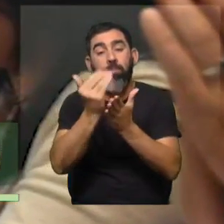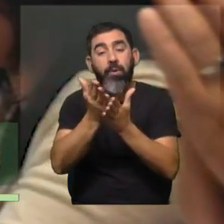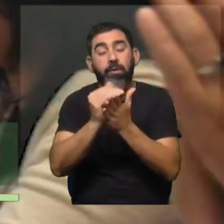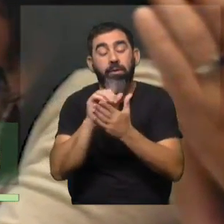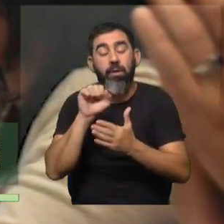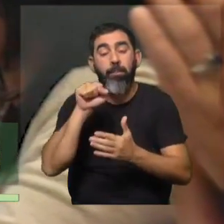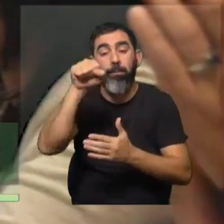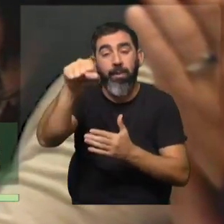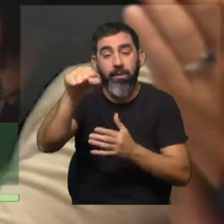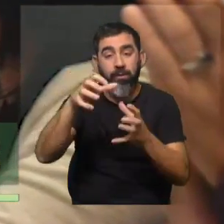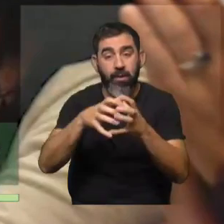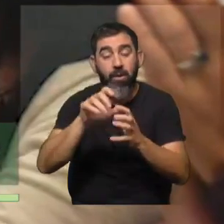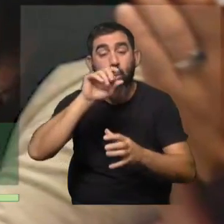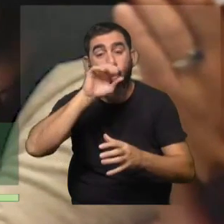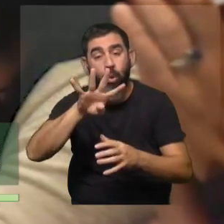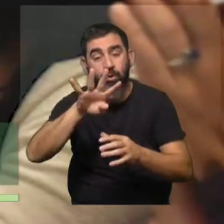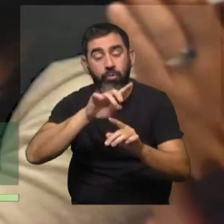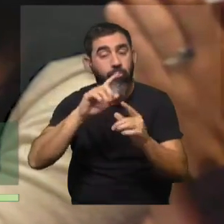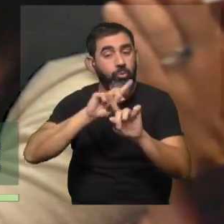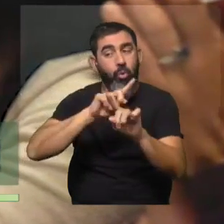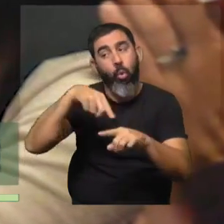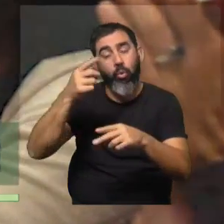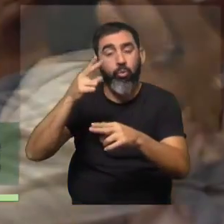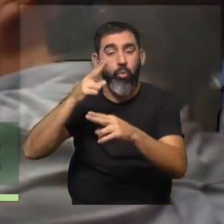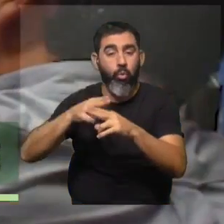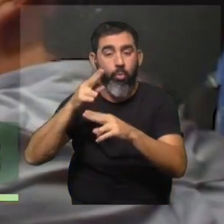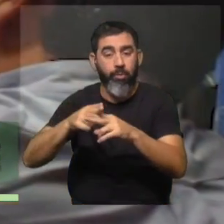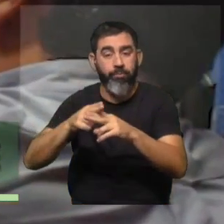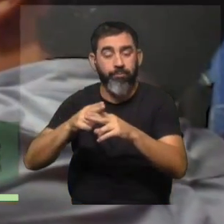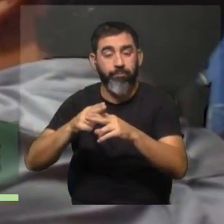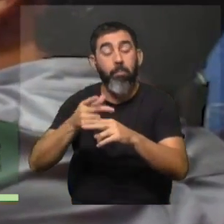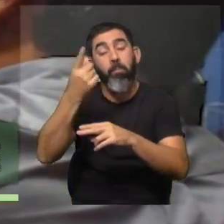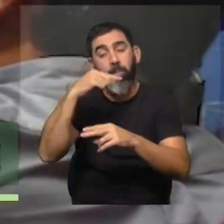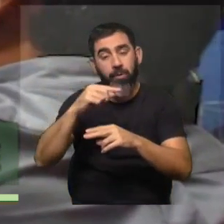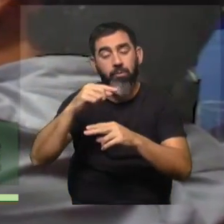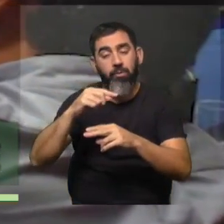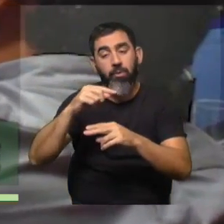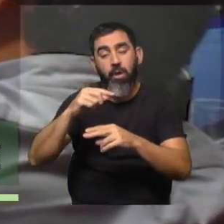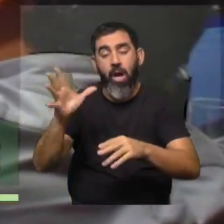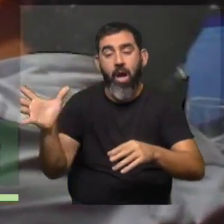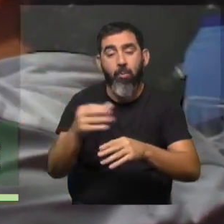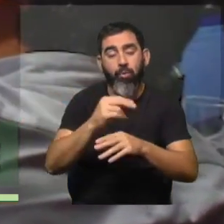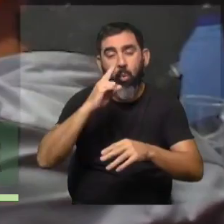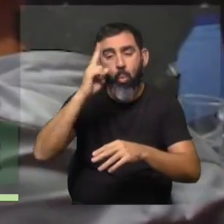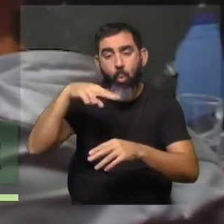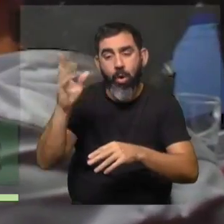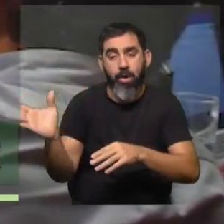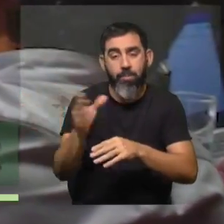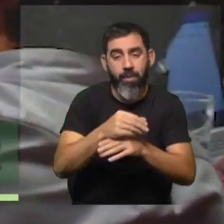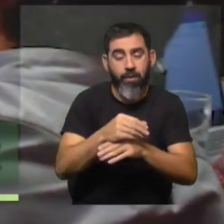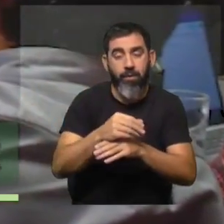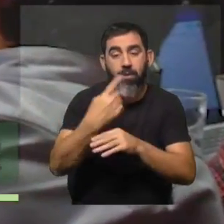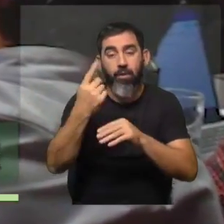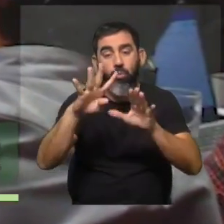socialista ya que cuatro de ellas manejaban otras alternativas sin embargo finalmente el apoyo fue aprobado por unanimidad